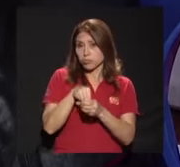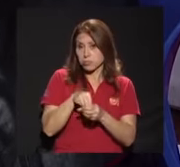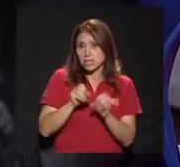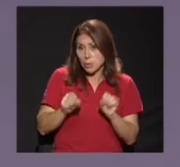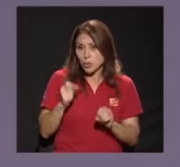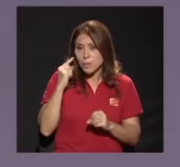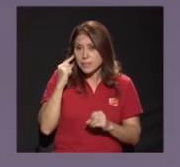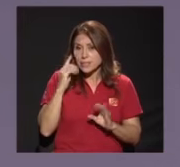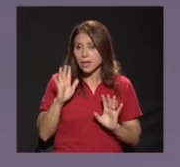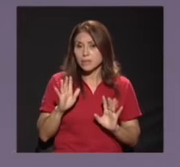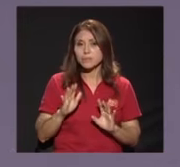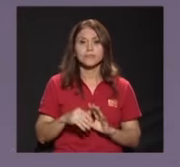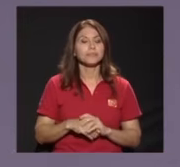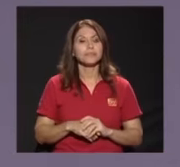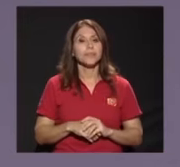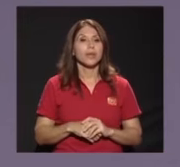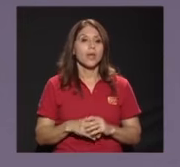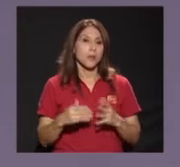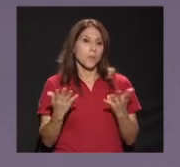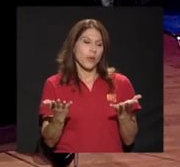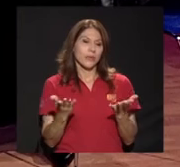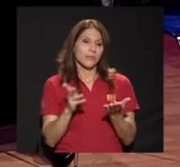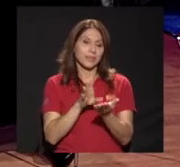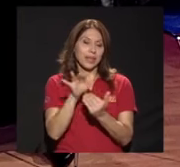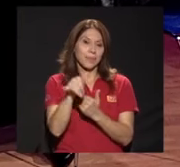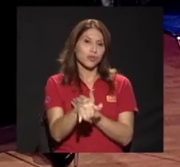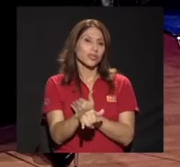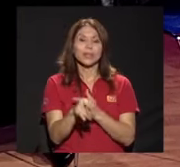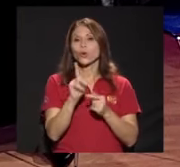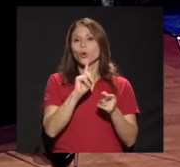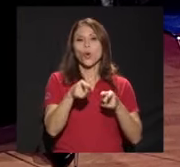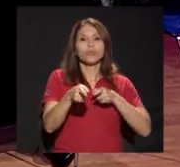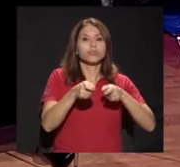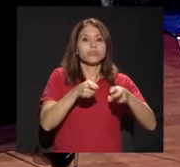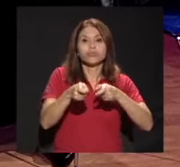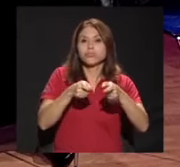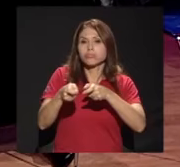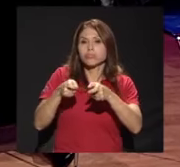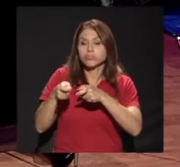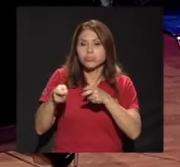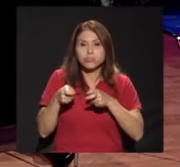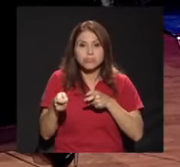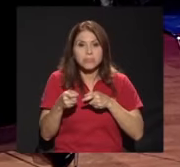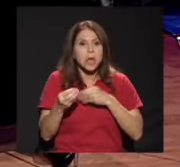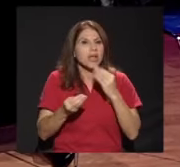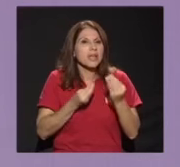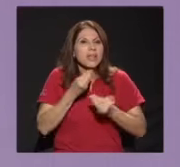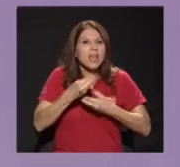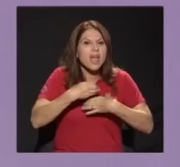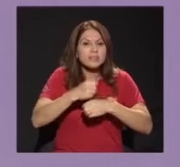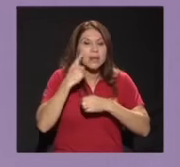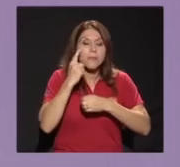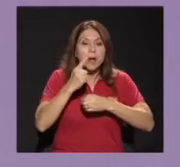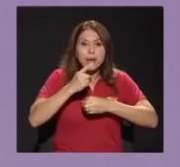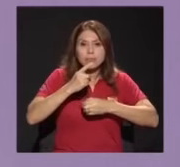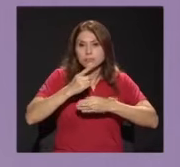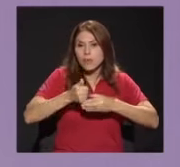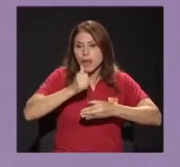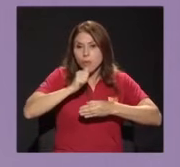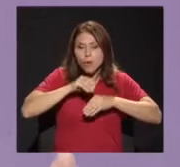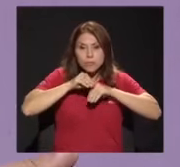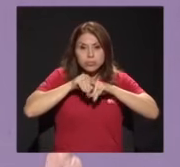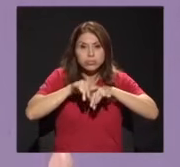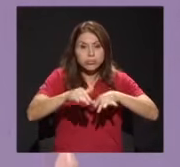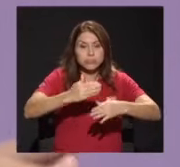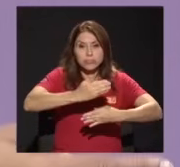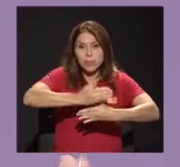proyecto. Bueno, el proyecto no regula la parte de infraestructura que se genere, ¿verdad? Lo que se trata es precisamente de generar esa